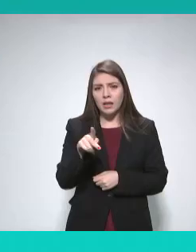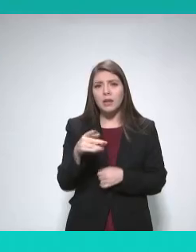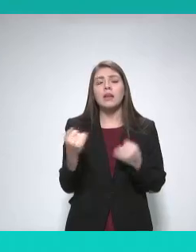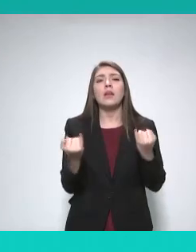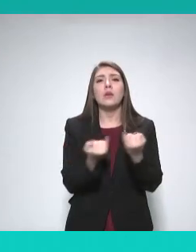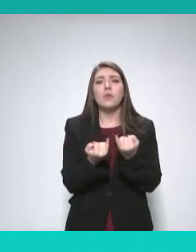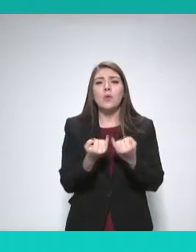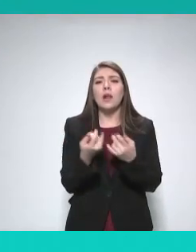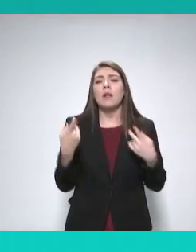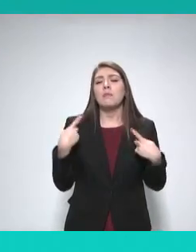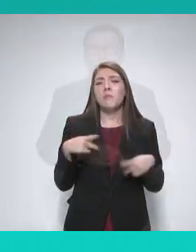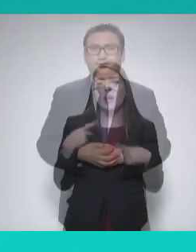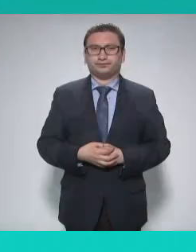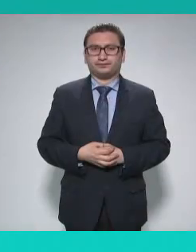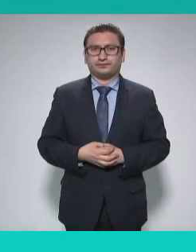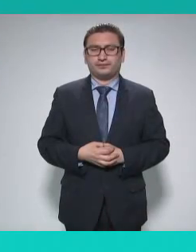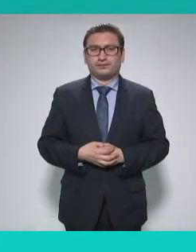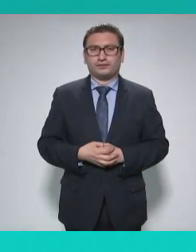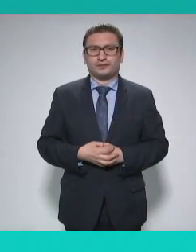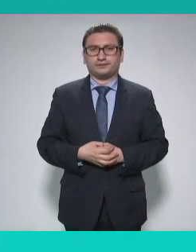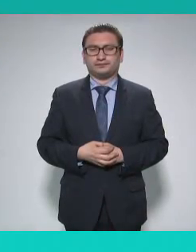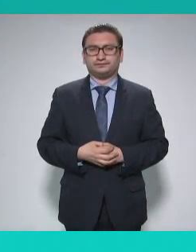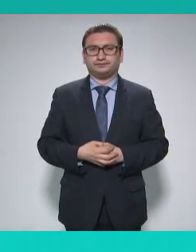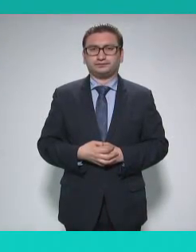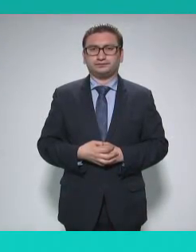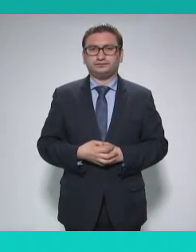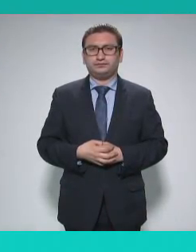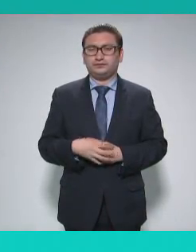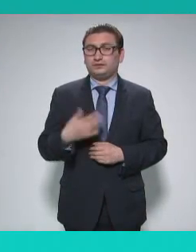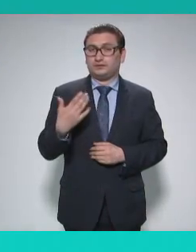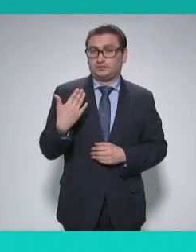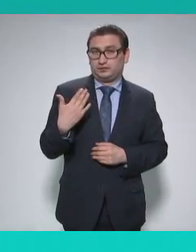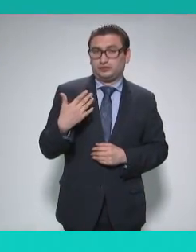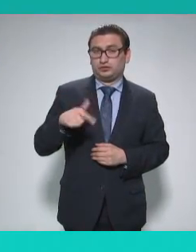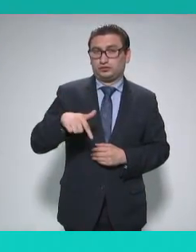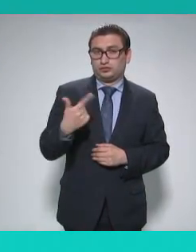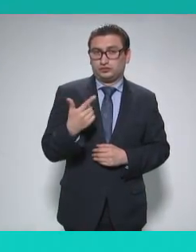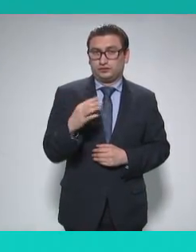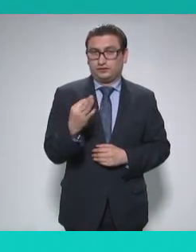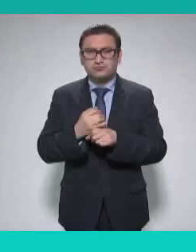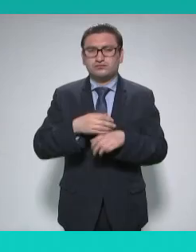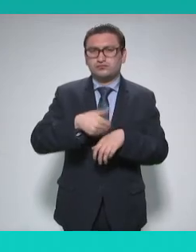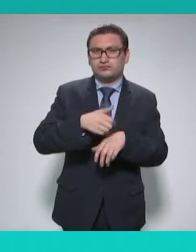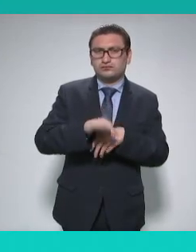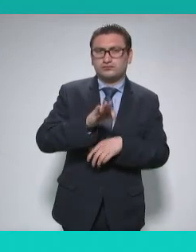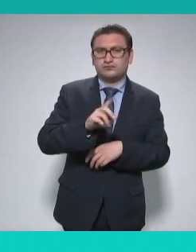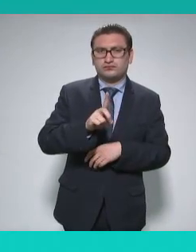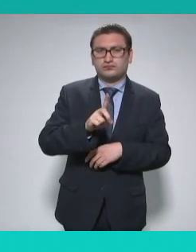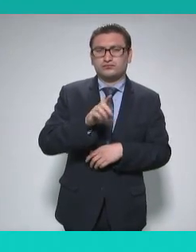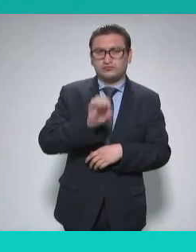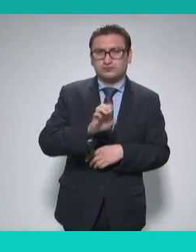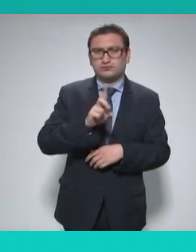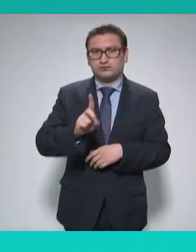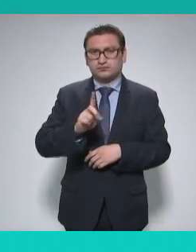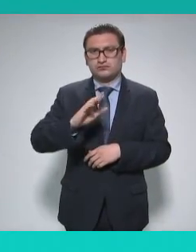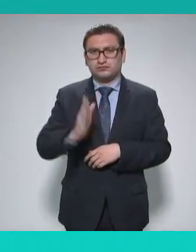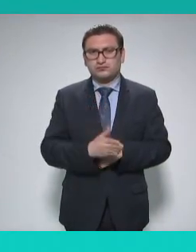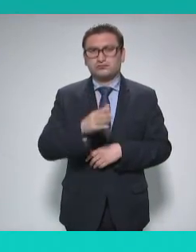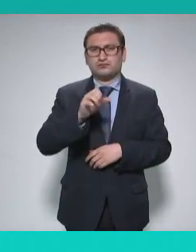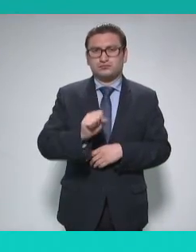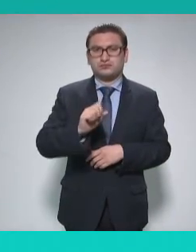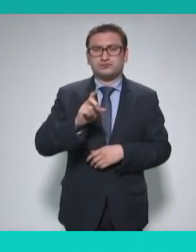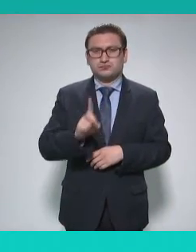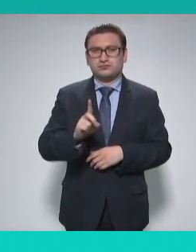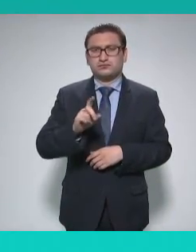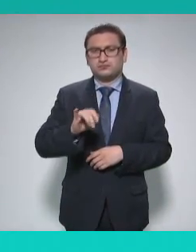prevista en la ley federal de transparencia con los argumentos expuestos el pleno del inai determinó revocar la respuesta de la fiscalía general de la república y le